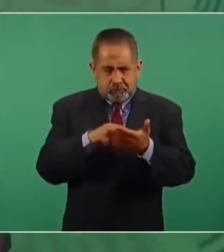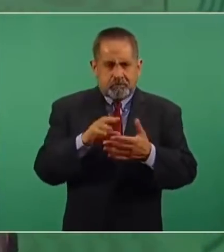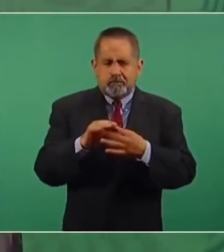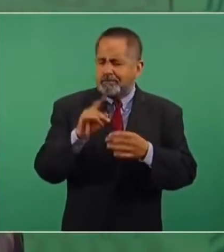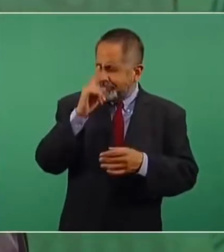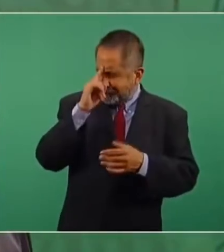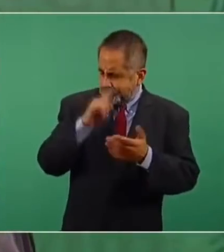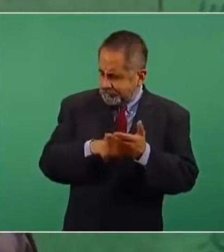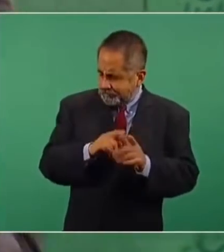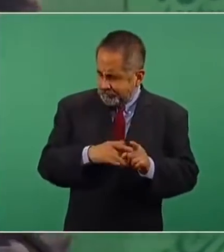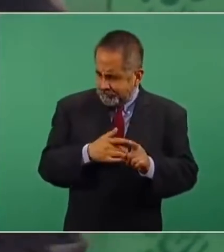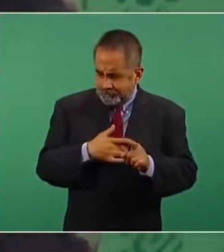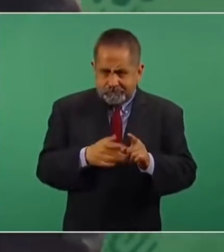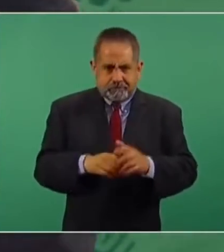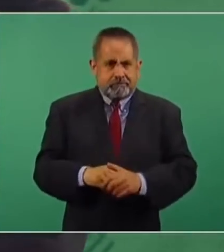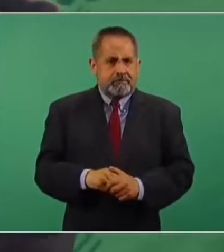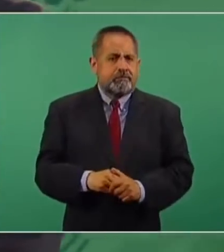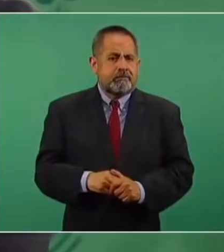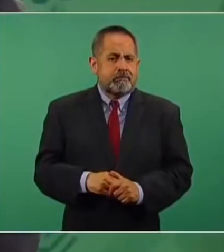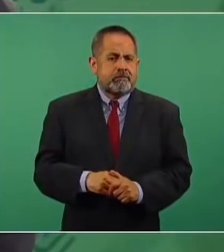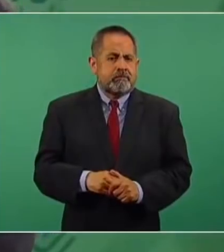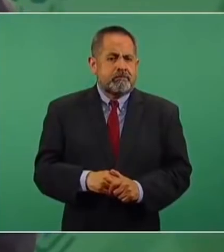materia. Creo que